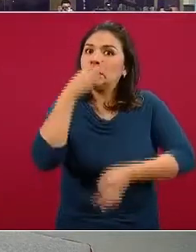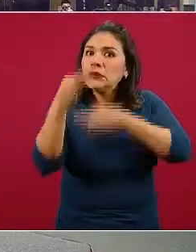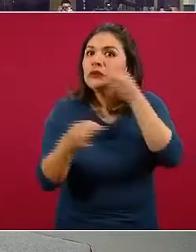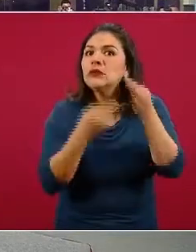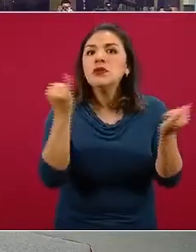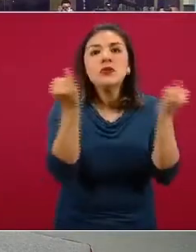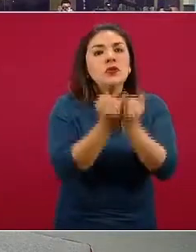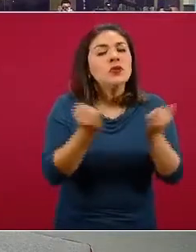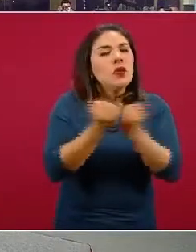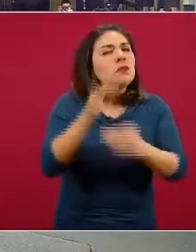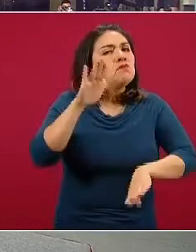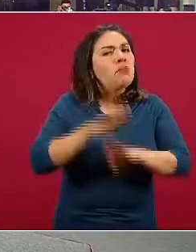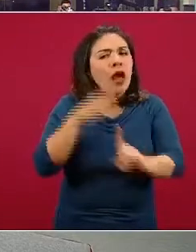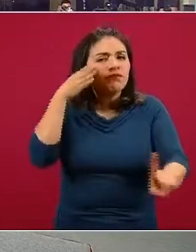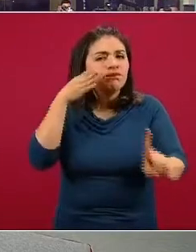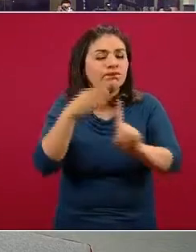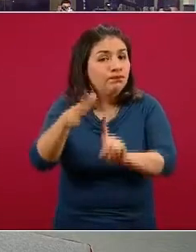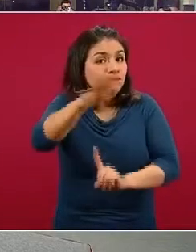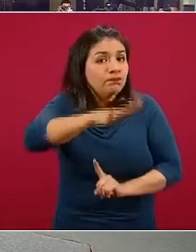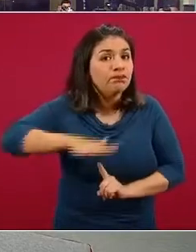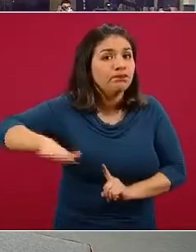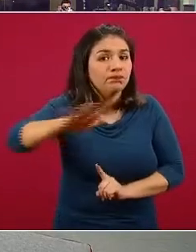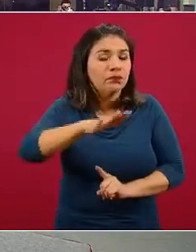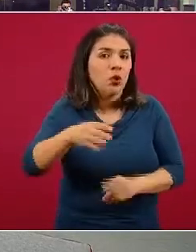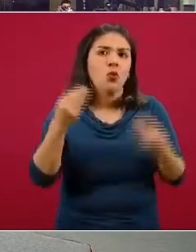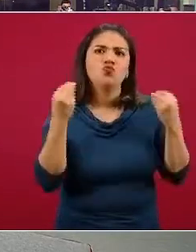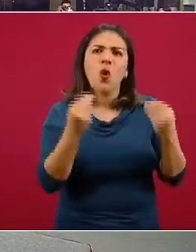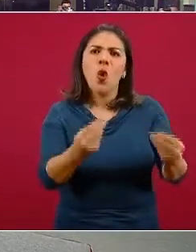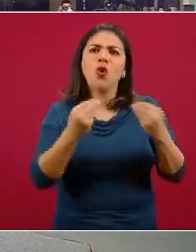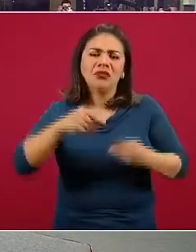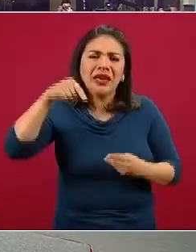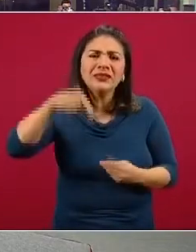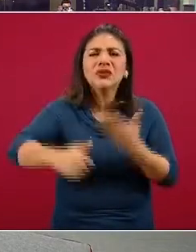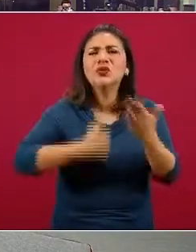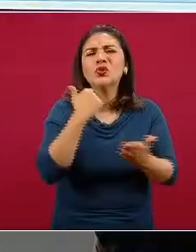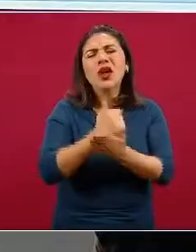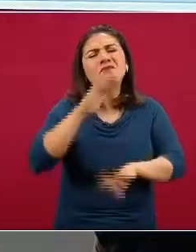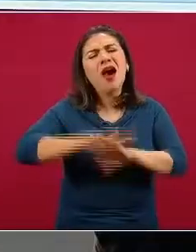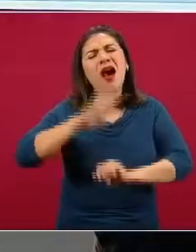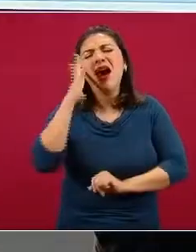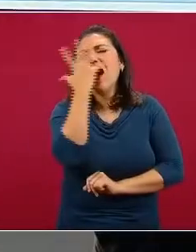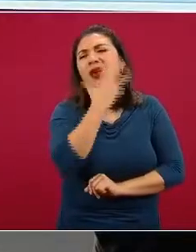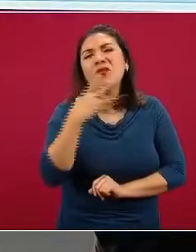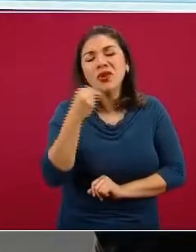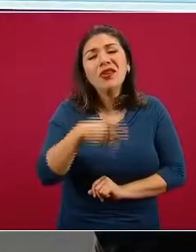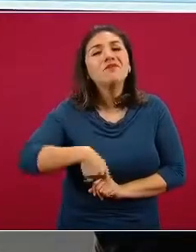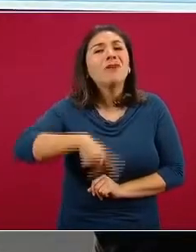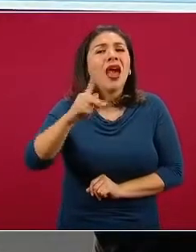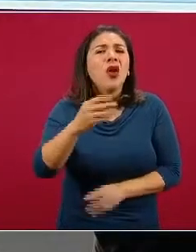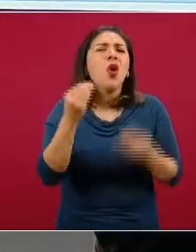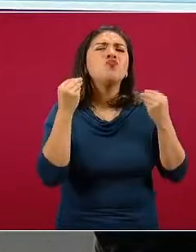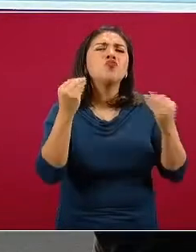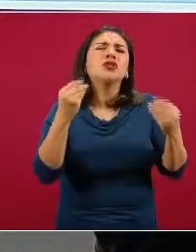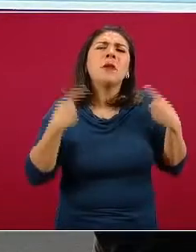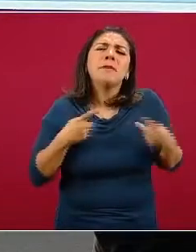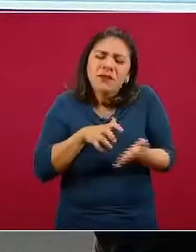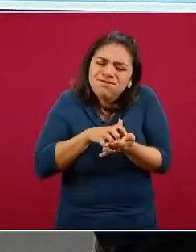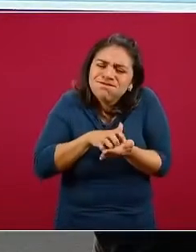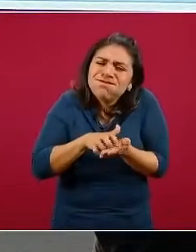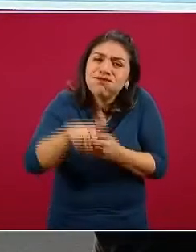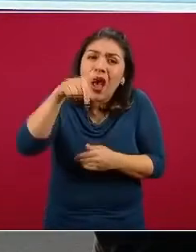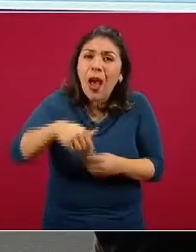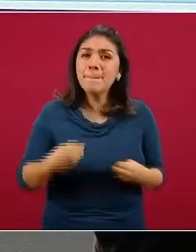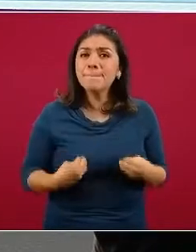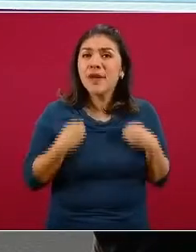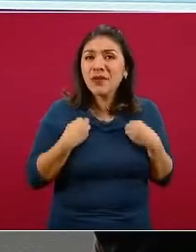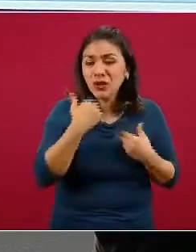también específicamente a esta gran y hermosísima ciudad, pero que con la densidad poblacional que tenemos